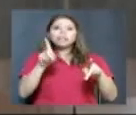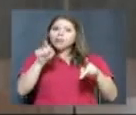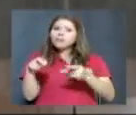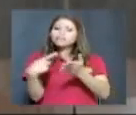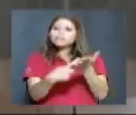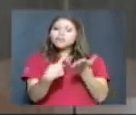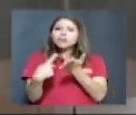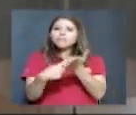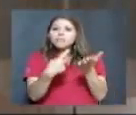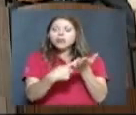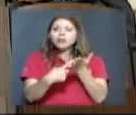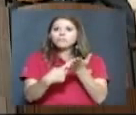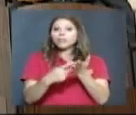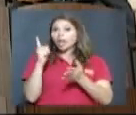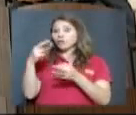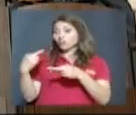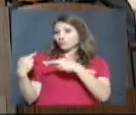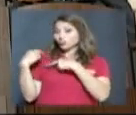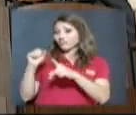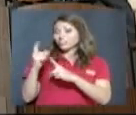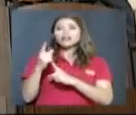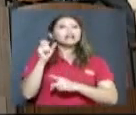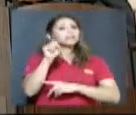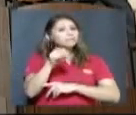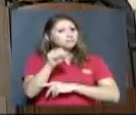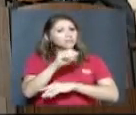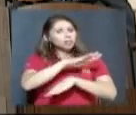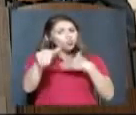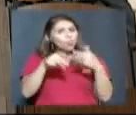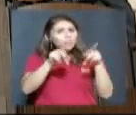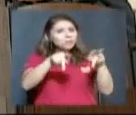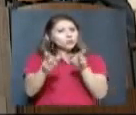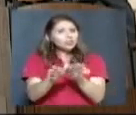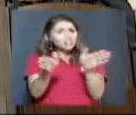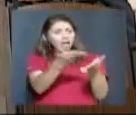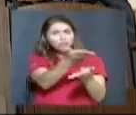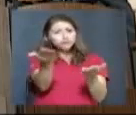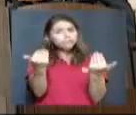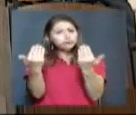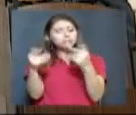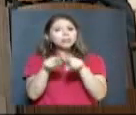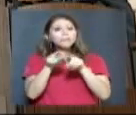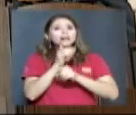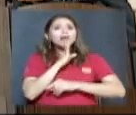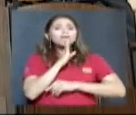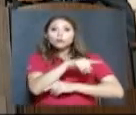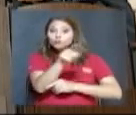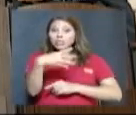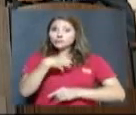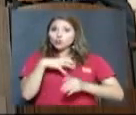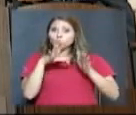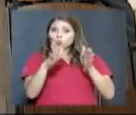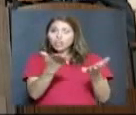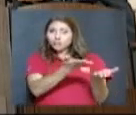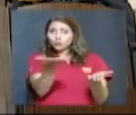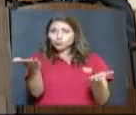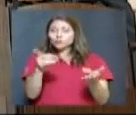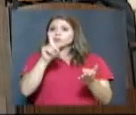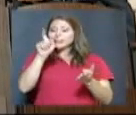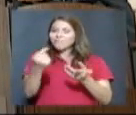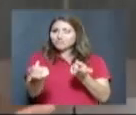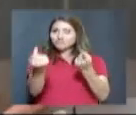una responsabilidad social de hablar con la ciudadanía. Claro que la población también abre, ellos también son dueños del espectro, ¿verdad? Y deberían estar en estas discusiones. En segundo